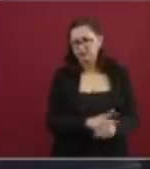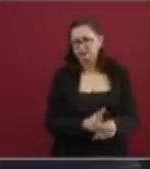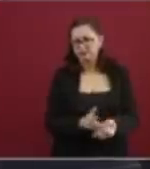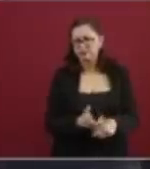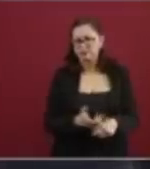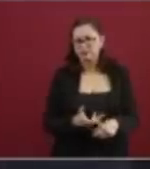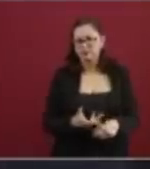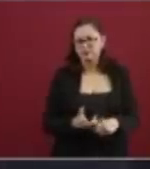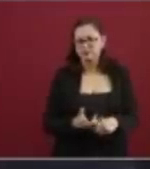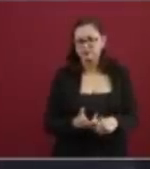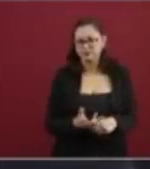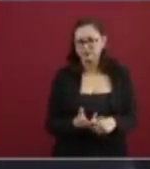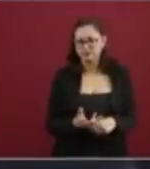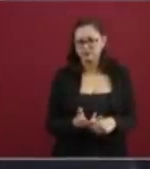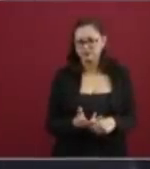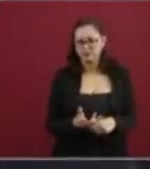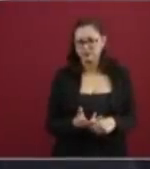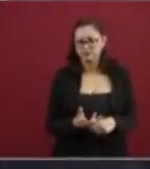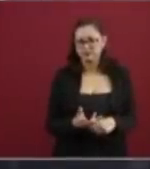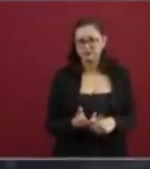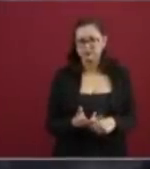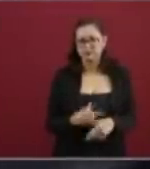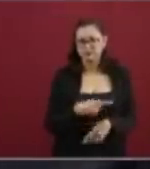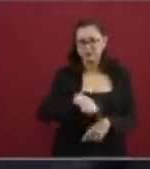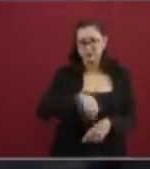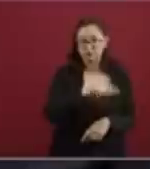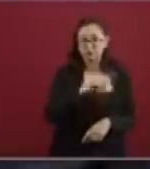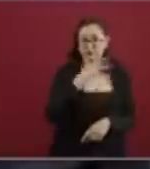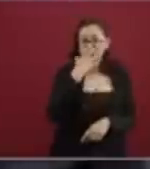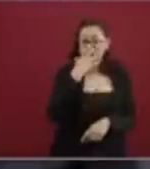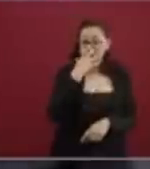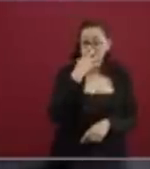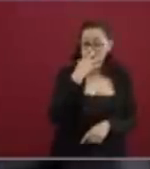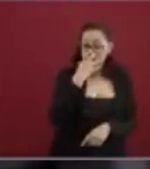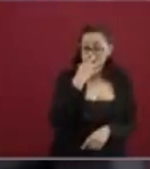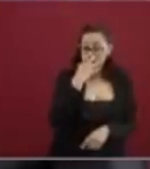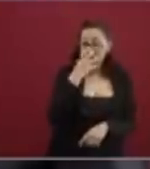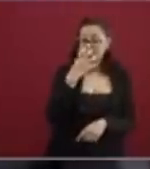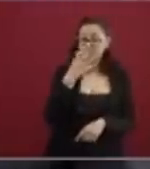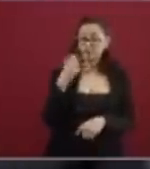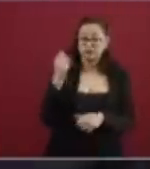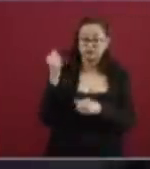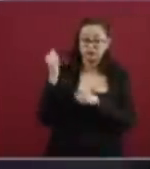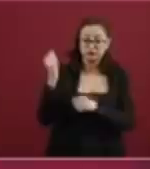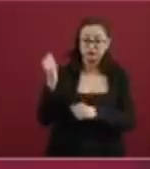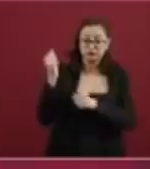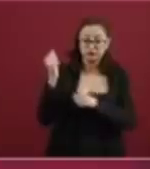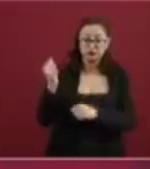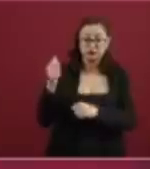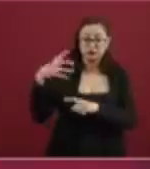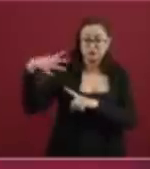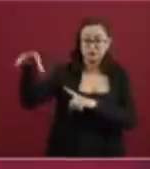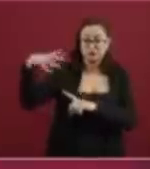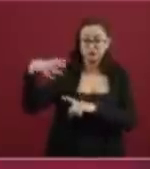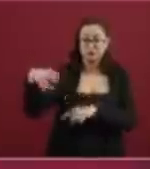el grito del día 15,